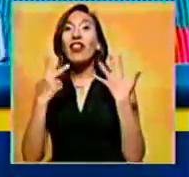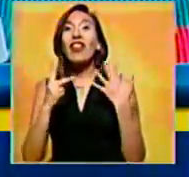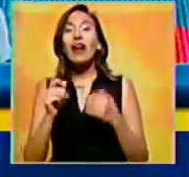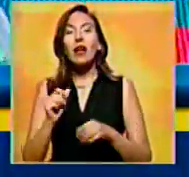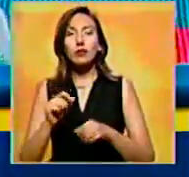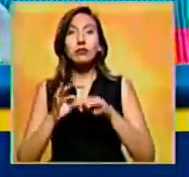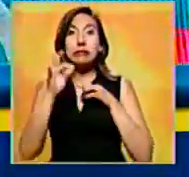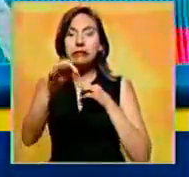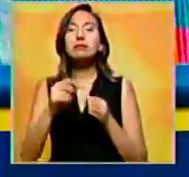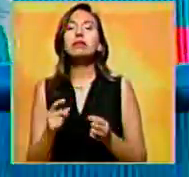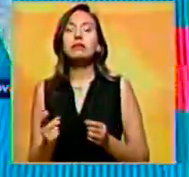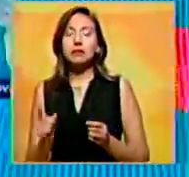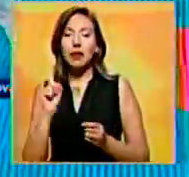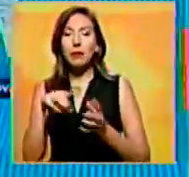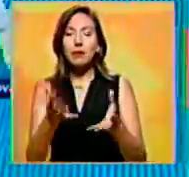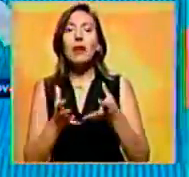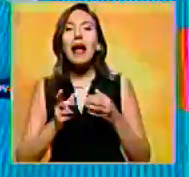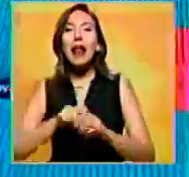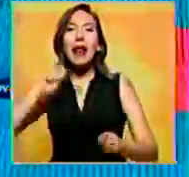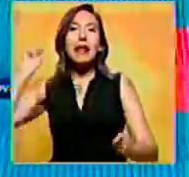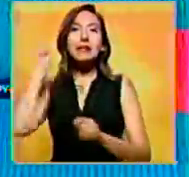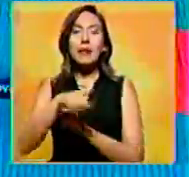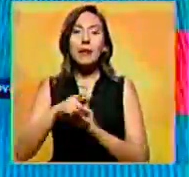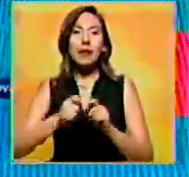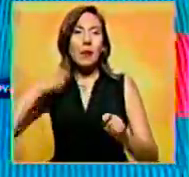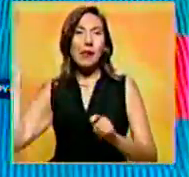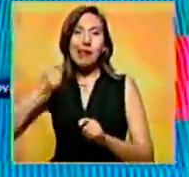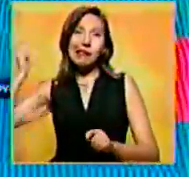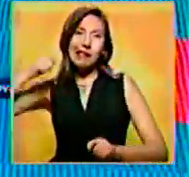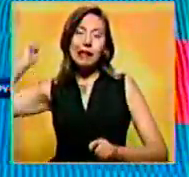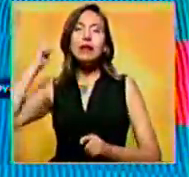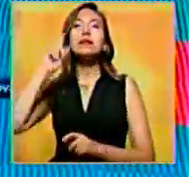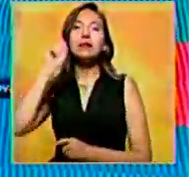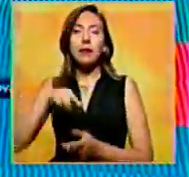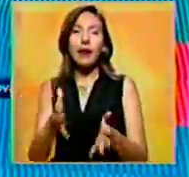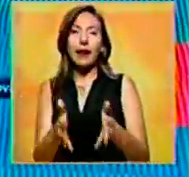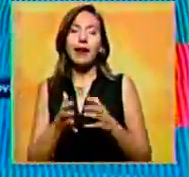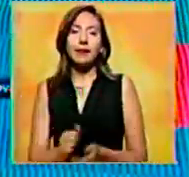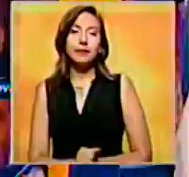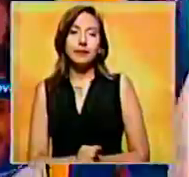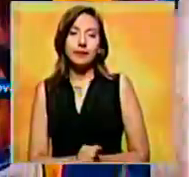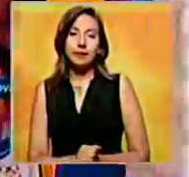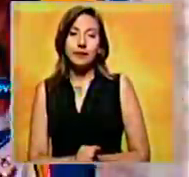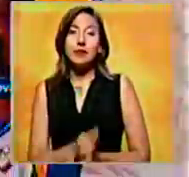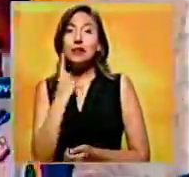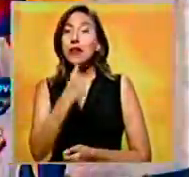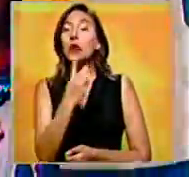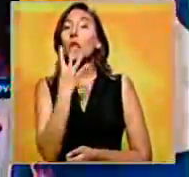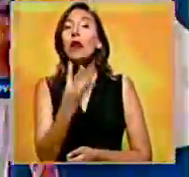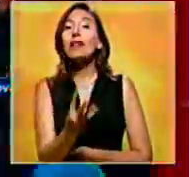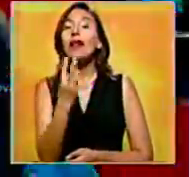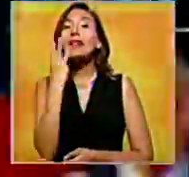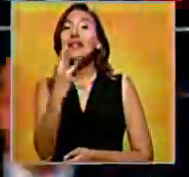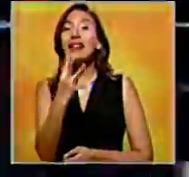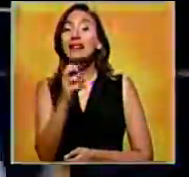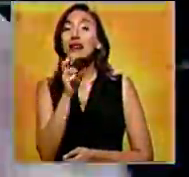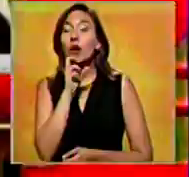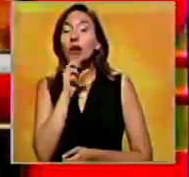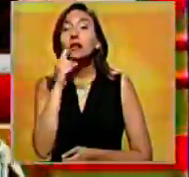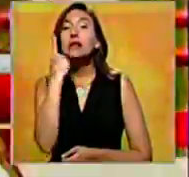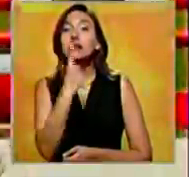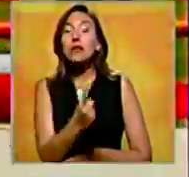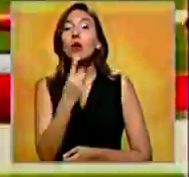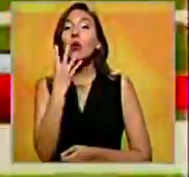el lanzamiento de martillo. Así las cosas, Venezuela se mantiene en el segundo lugar del medallero con 143 de oro, 148 de plata